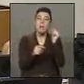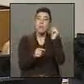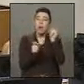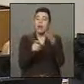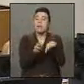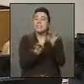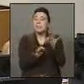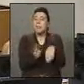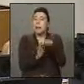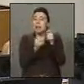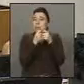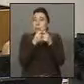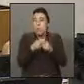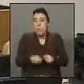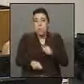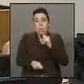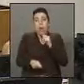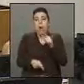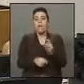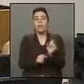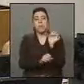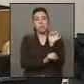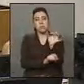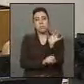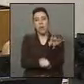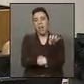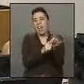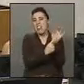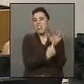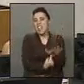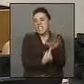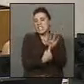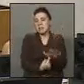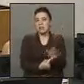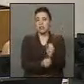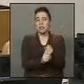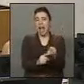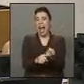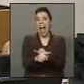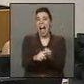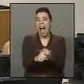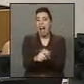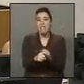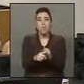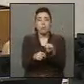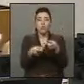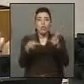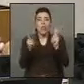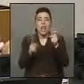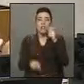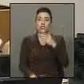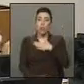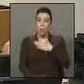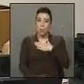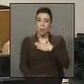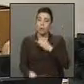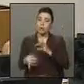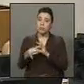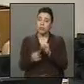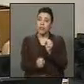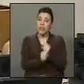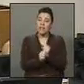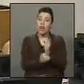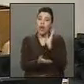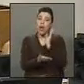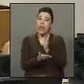país, siendo las más vulnerables a la discriminación en sus empleos y a abusos en sus derechos humanos. Es por ello que su trabajo